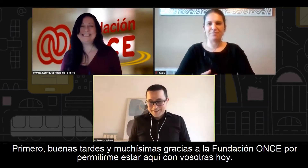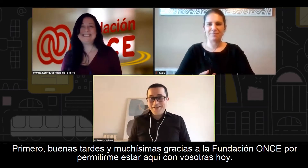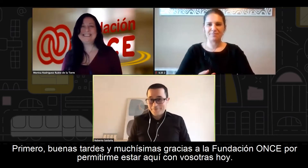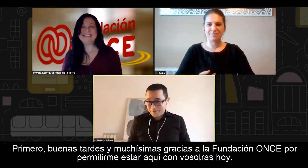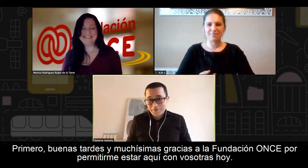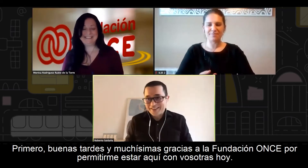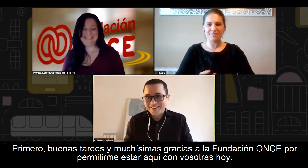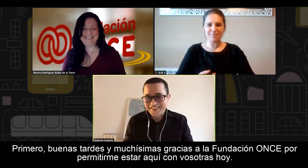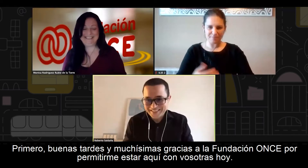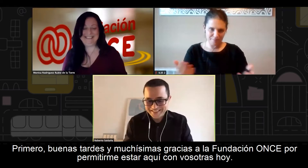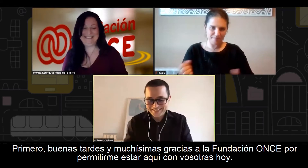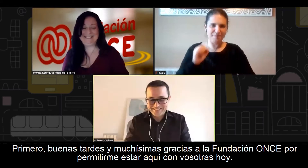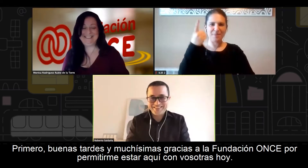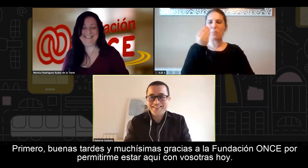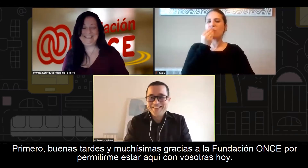Pues primero, buenas tardes